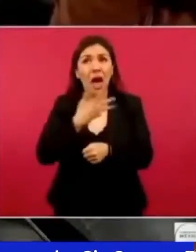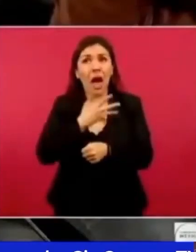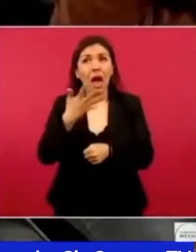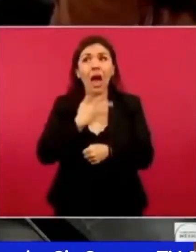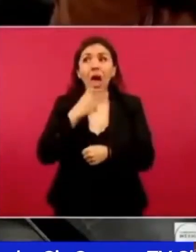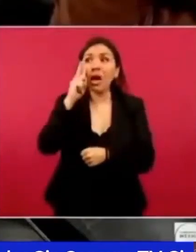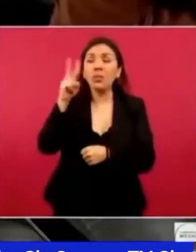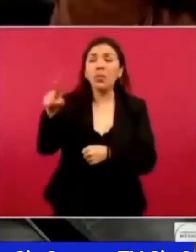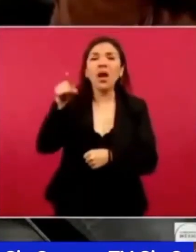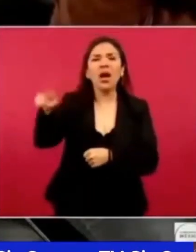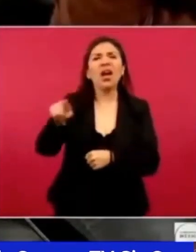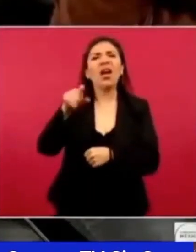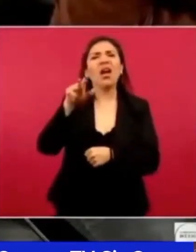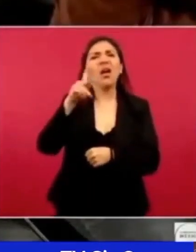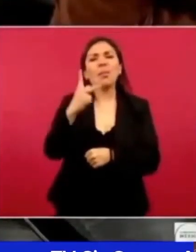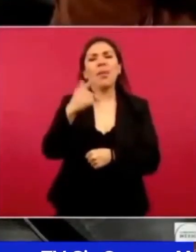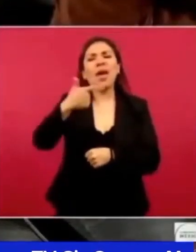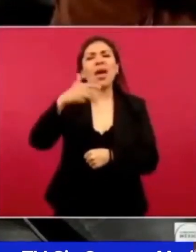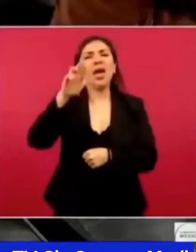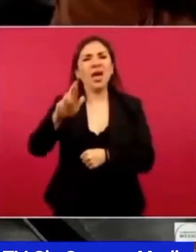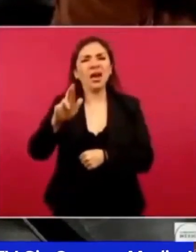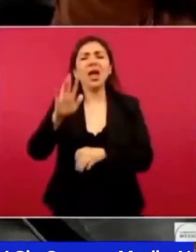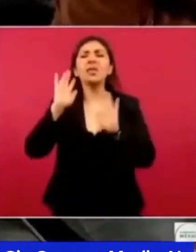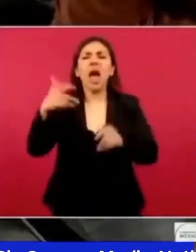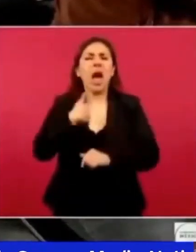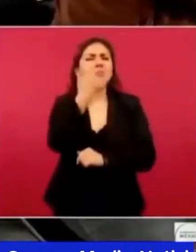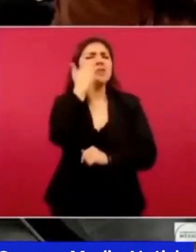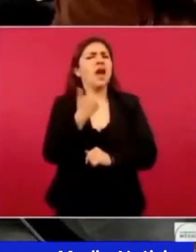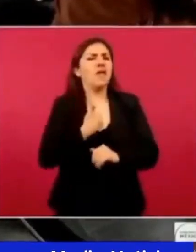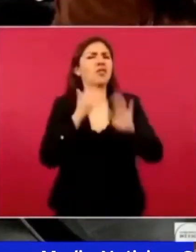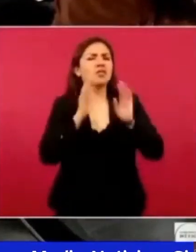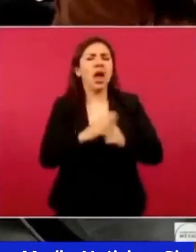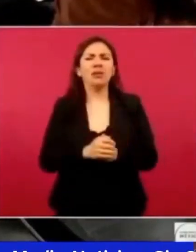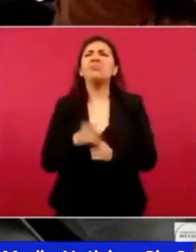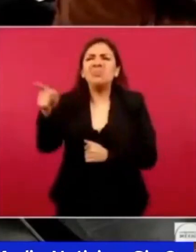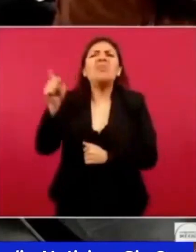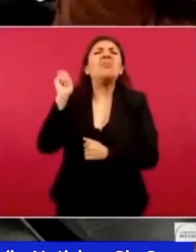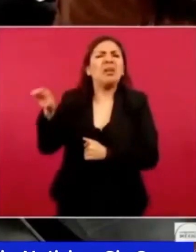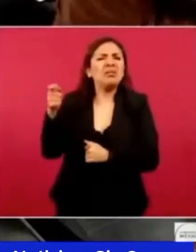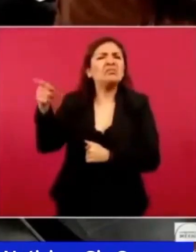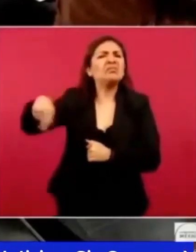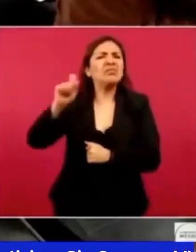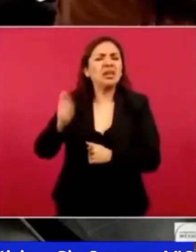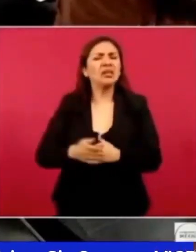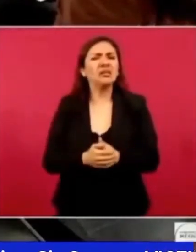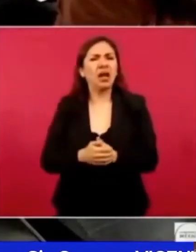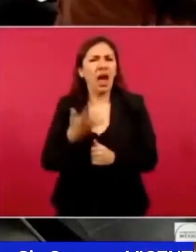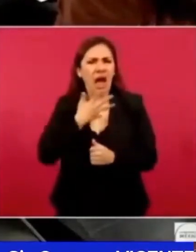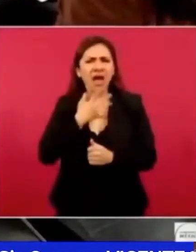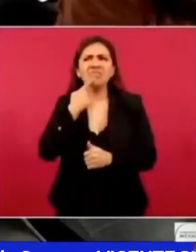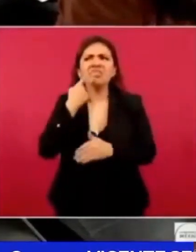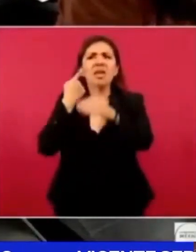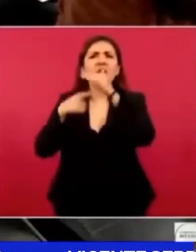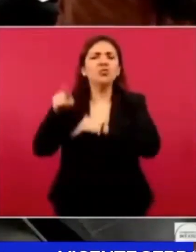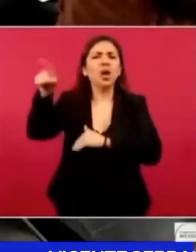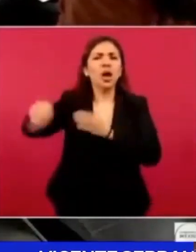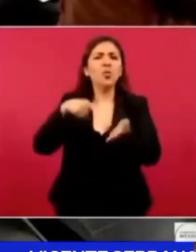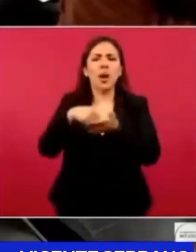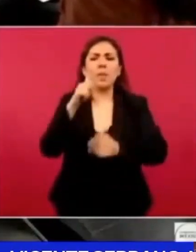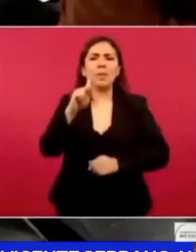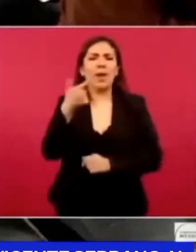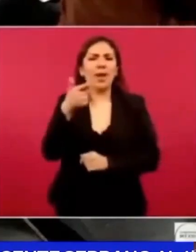PGR. Sí, me acaban de hablar. ¿Qué pedo con eso? como hay una denuncia ahí en la